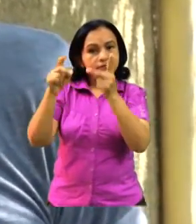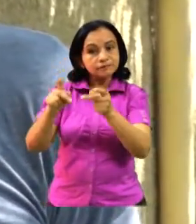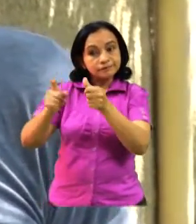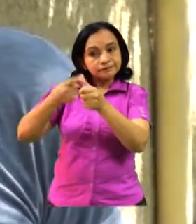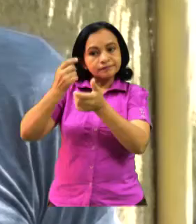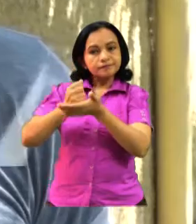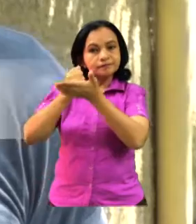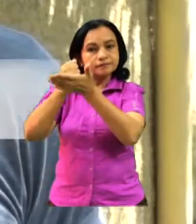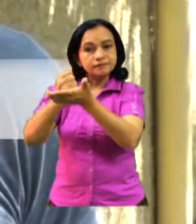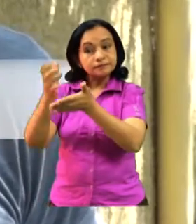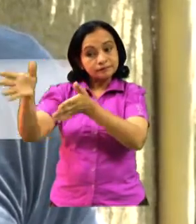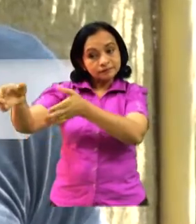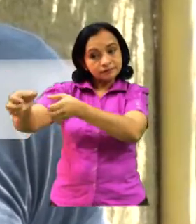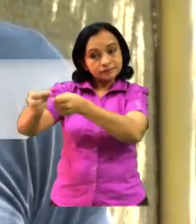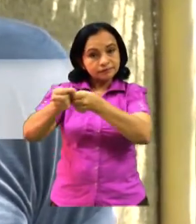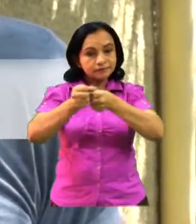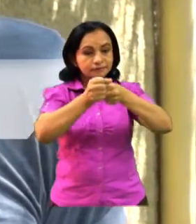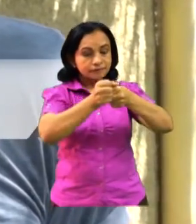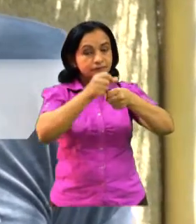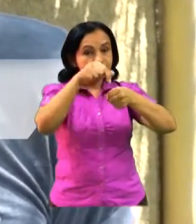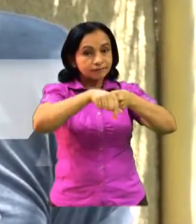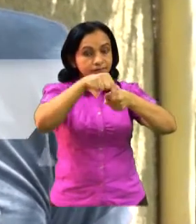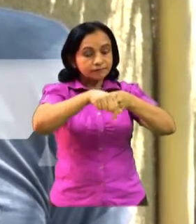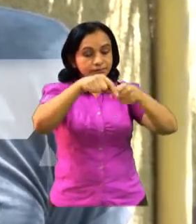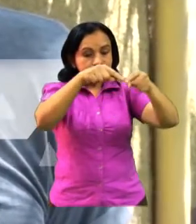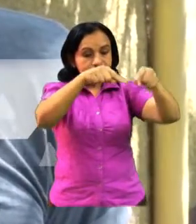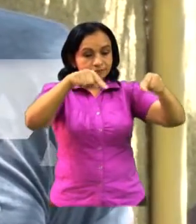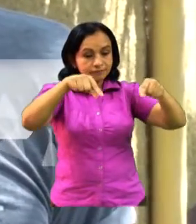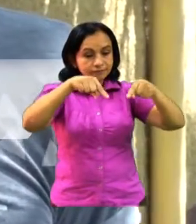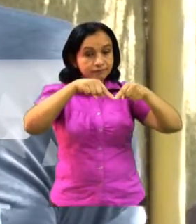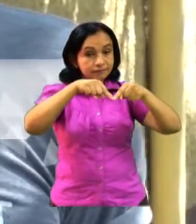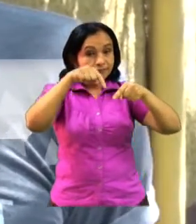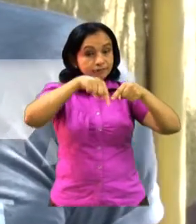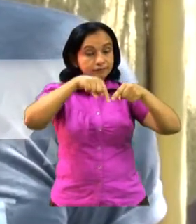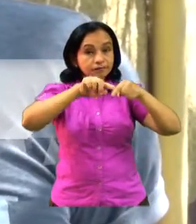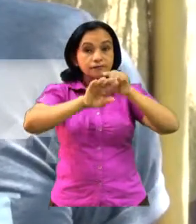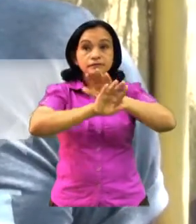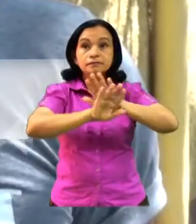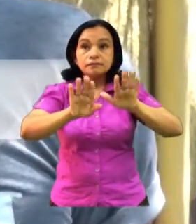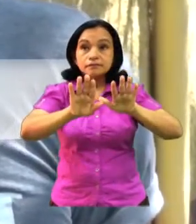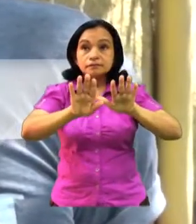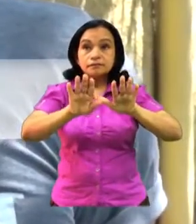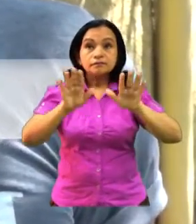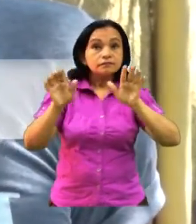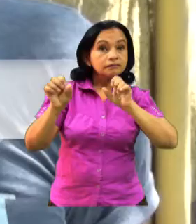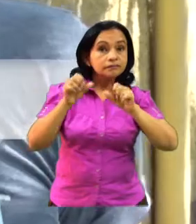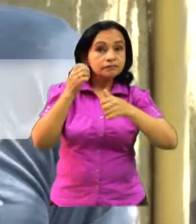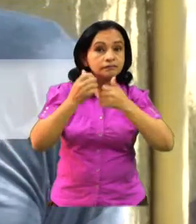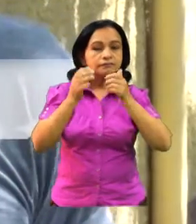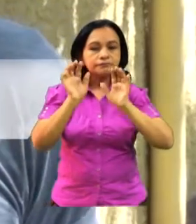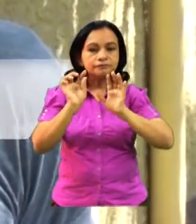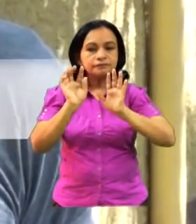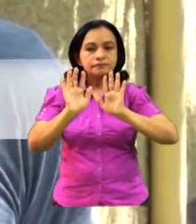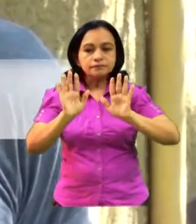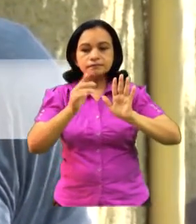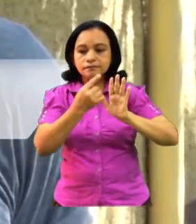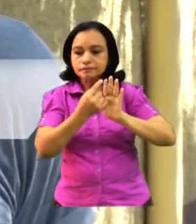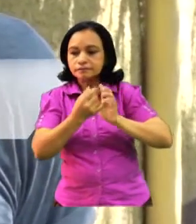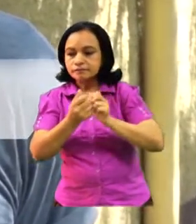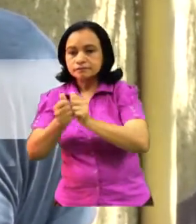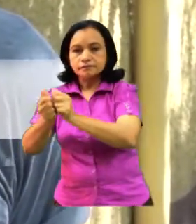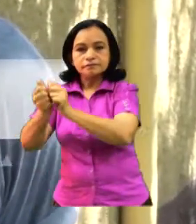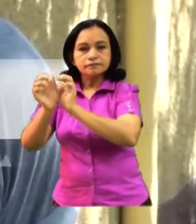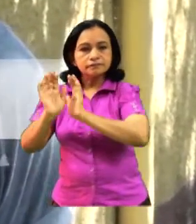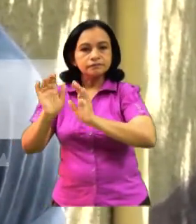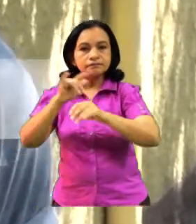apoyar a la persona primeramente, ¿verdad? Ubicándola en el triángulo, y posteriormente que haya pasado el siniestro, poco a